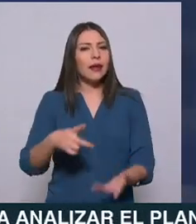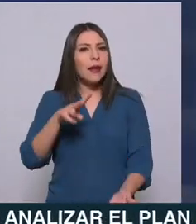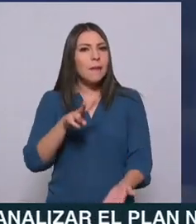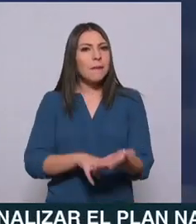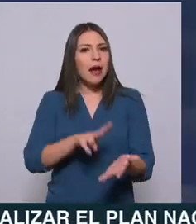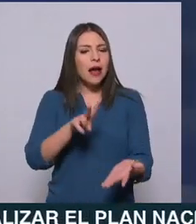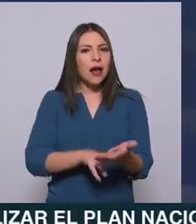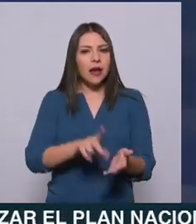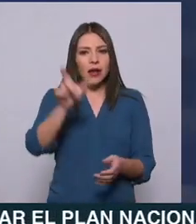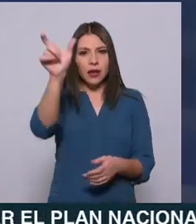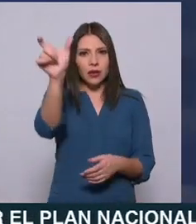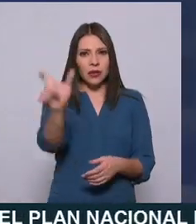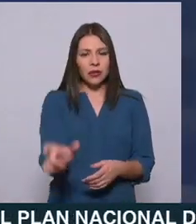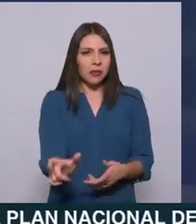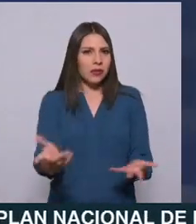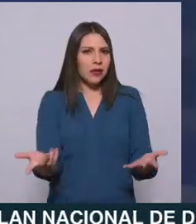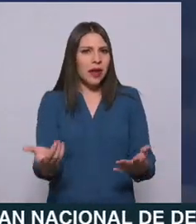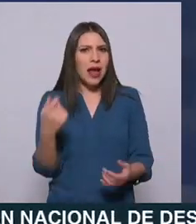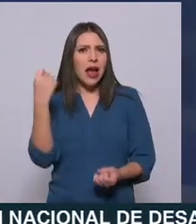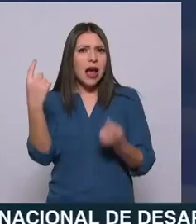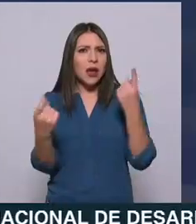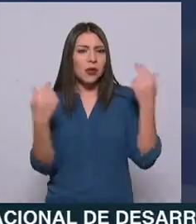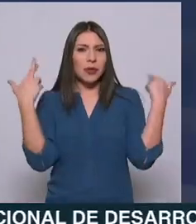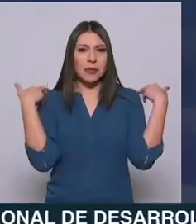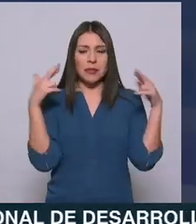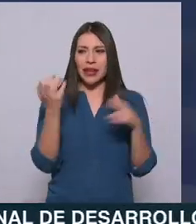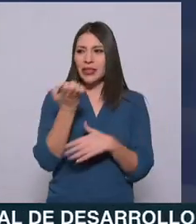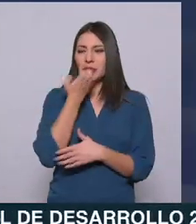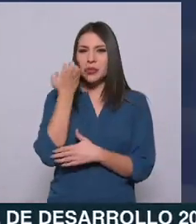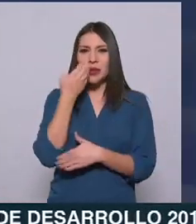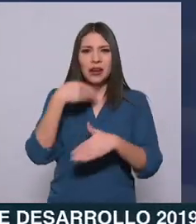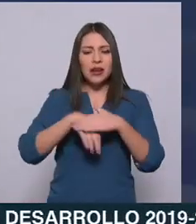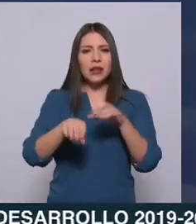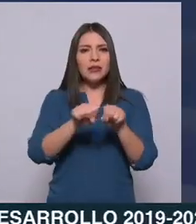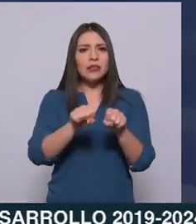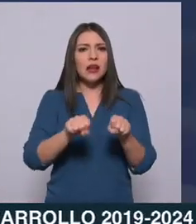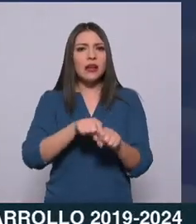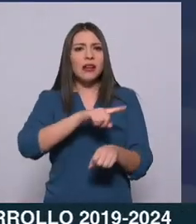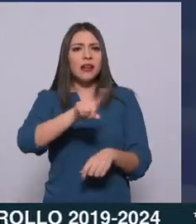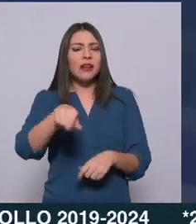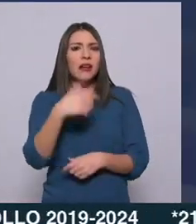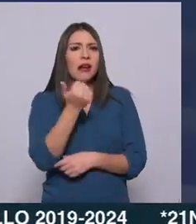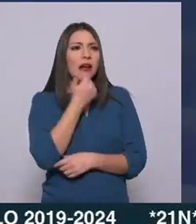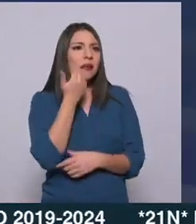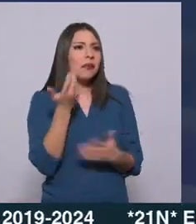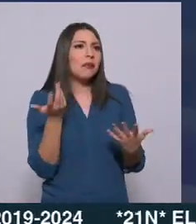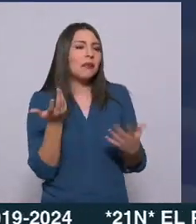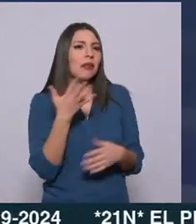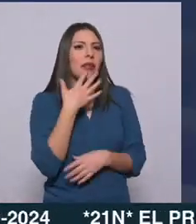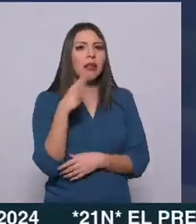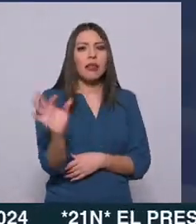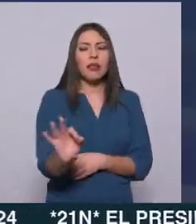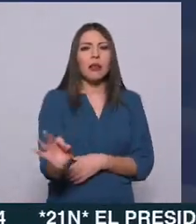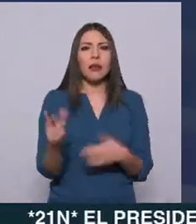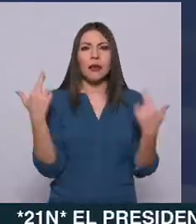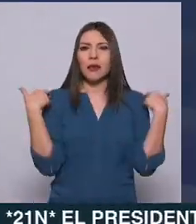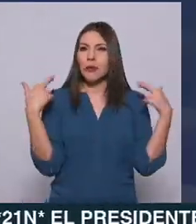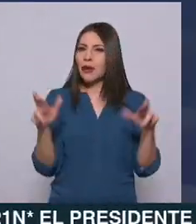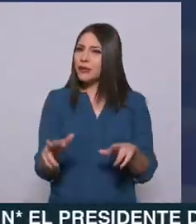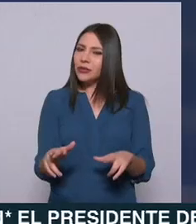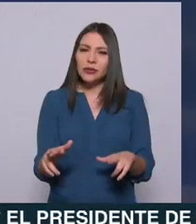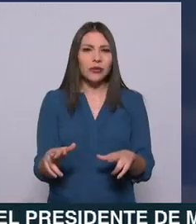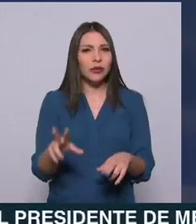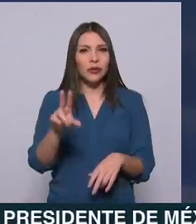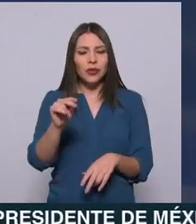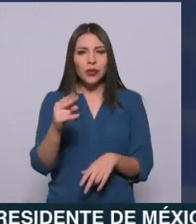hasta cierta autoridad en las aulas, ¿no? Ya los niños, por supuesto que sí. Entonces tenemos que trabajar, debemos